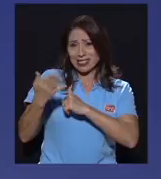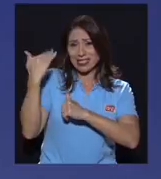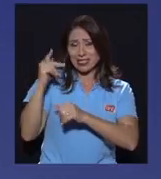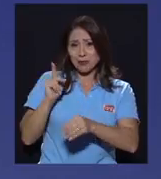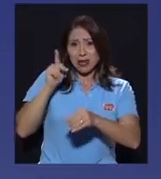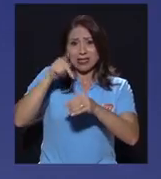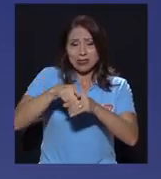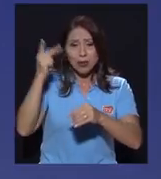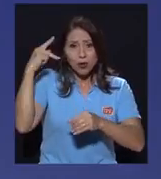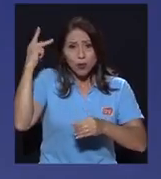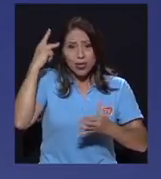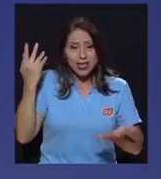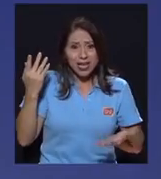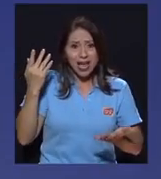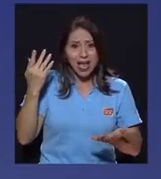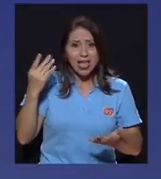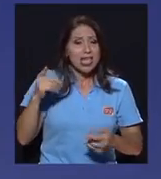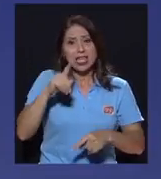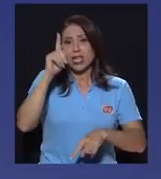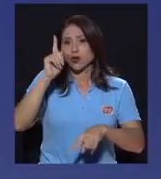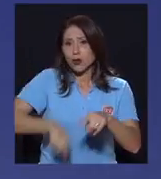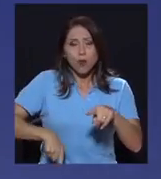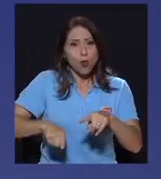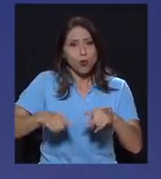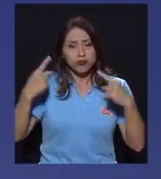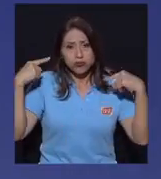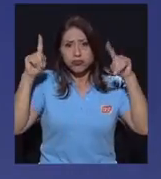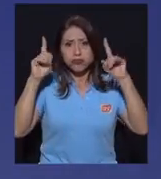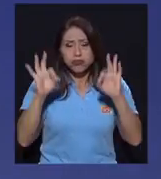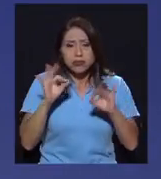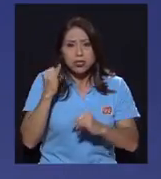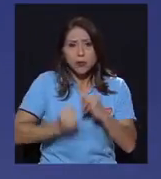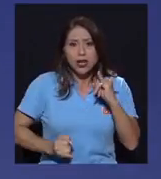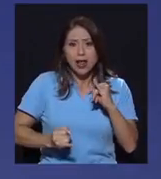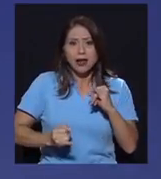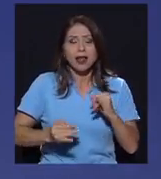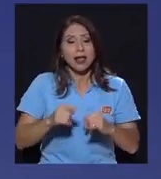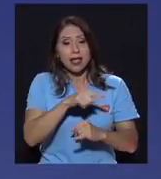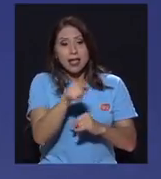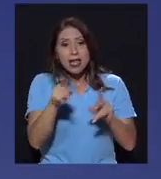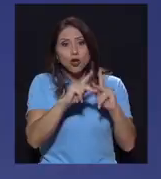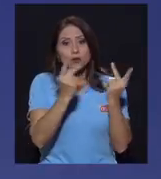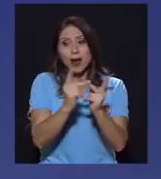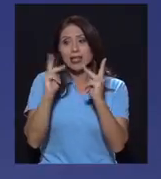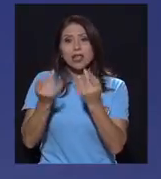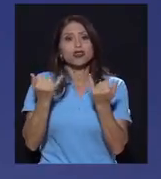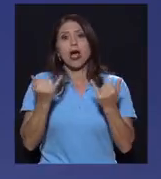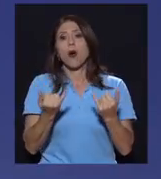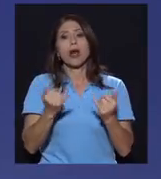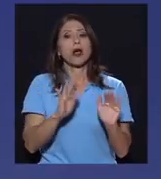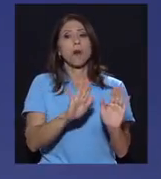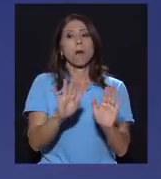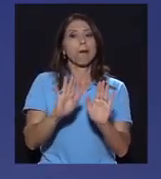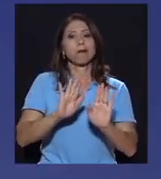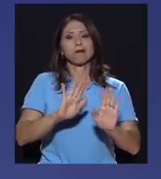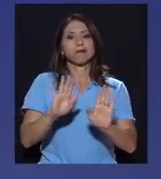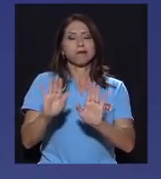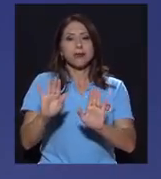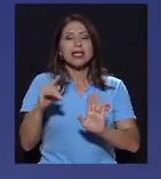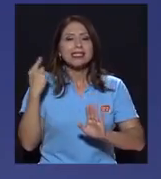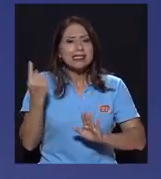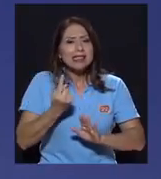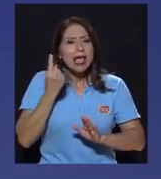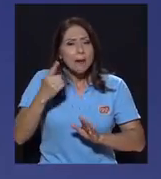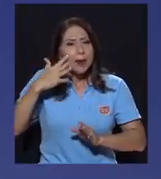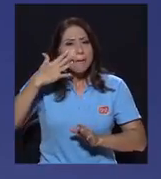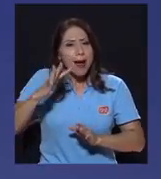logró nunca culminar y que de algún modo los partidos han dejado por fuera y que siempre pareciera